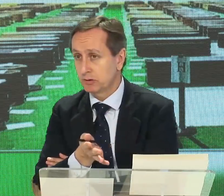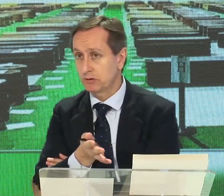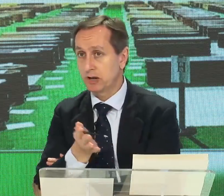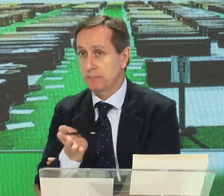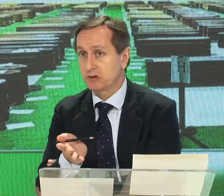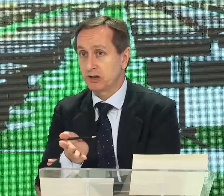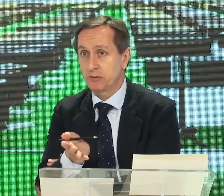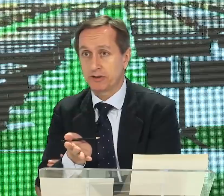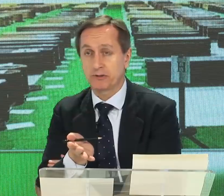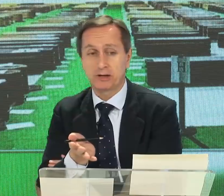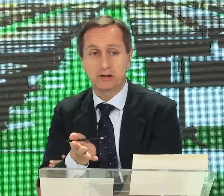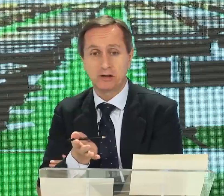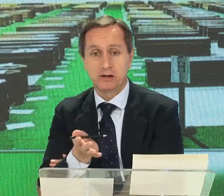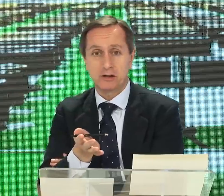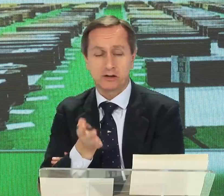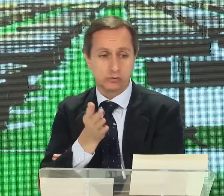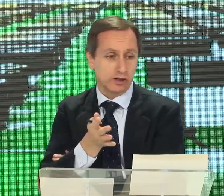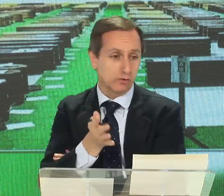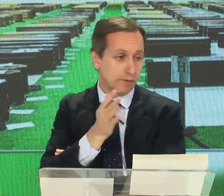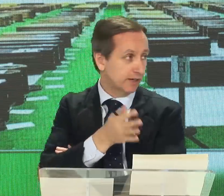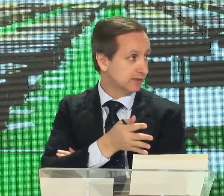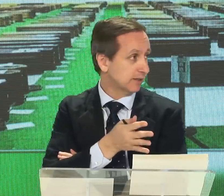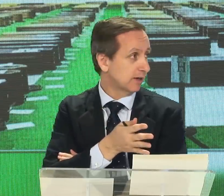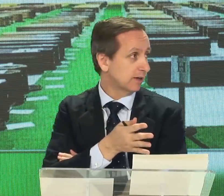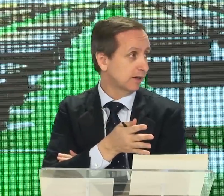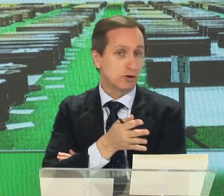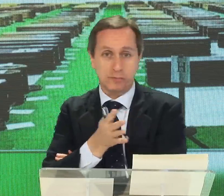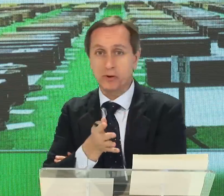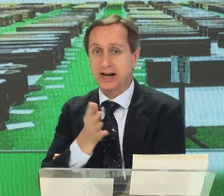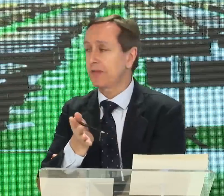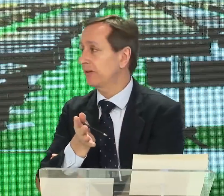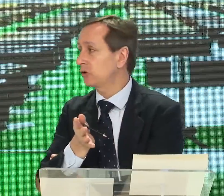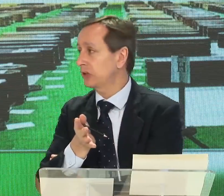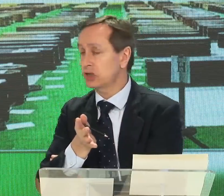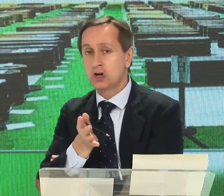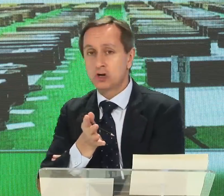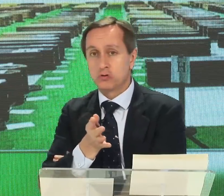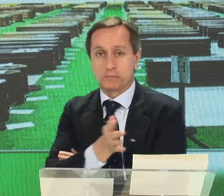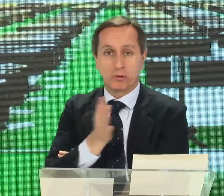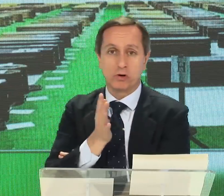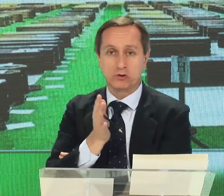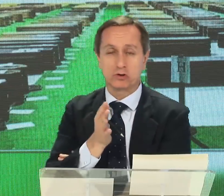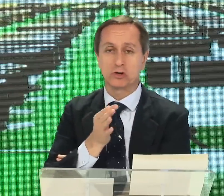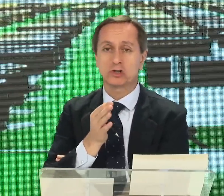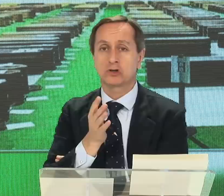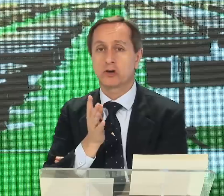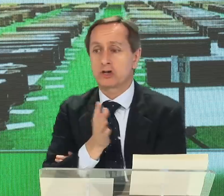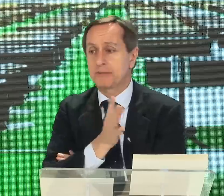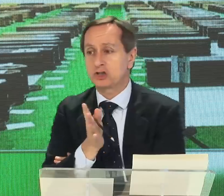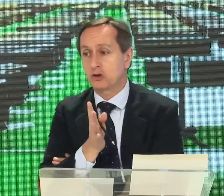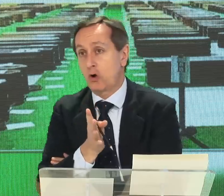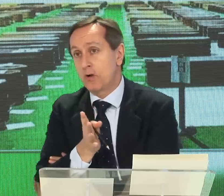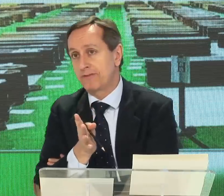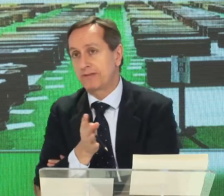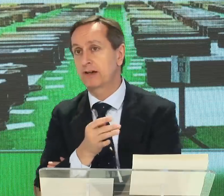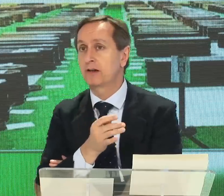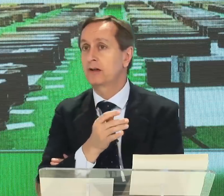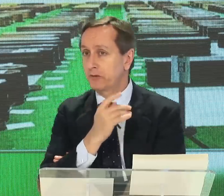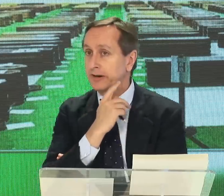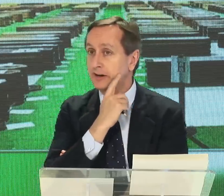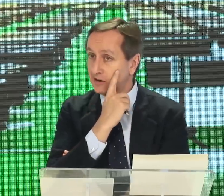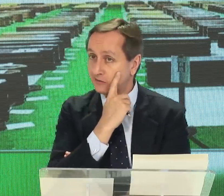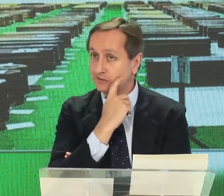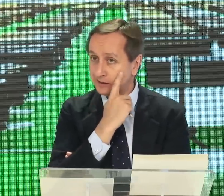lapsos lo de la persona de la guardia civil y resulta que una ministra que pone el acento es no especular estoy con esto que no es la versión oficial